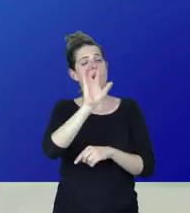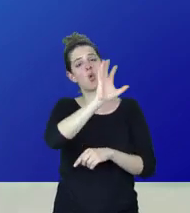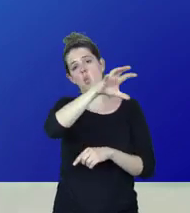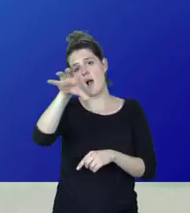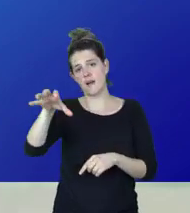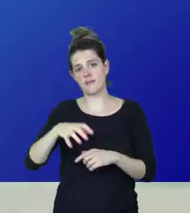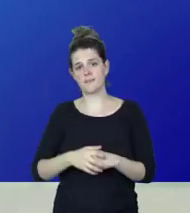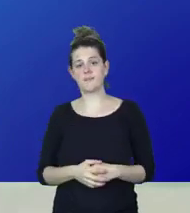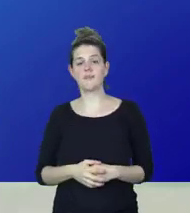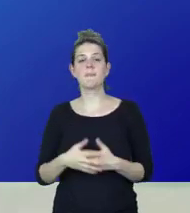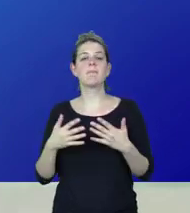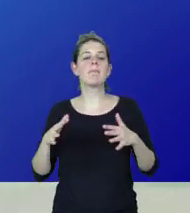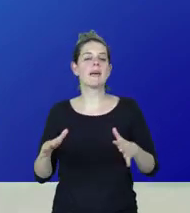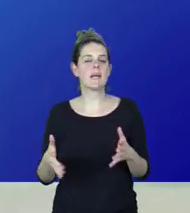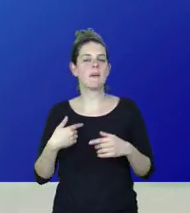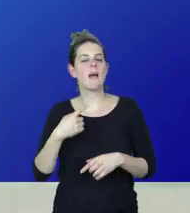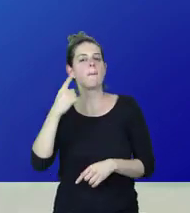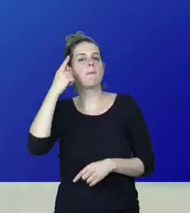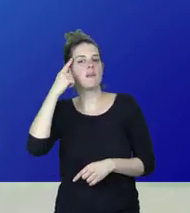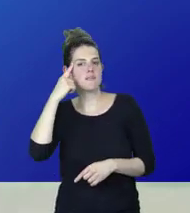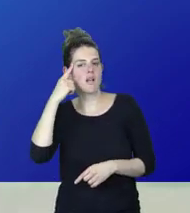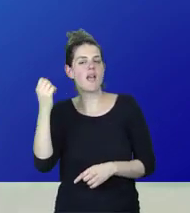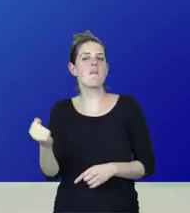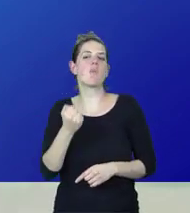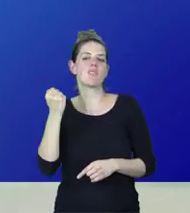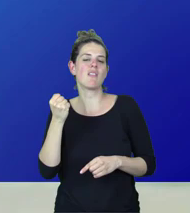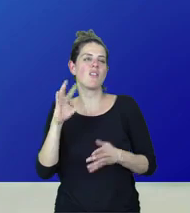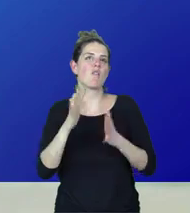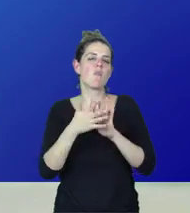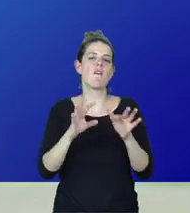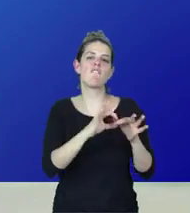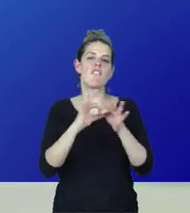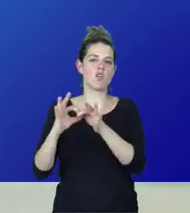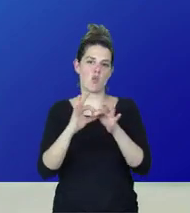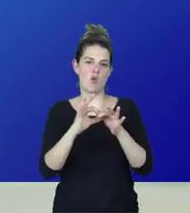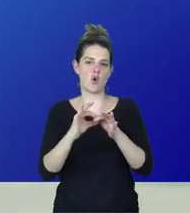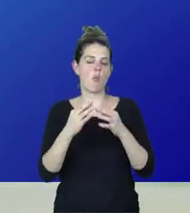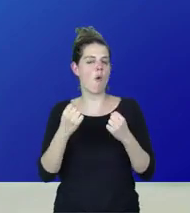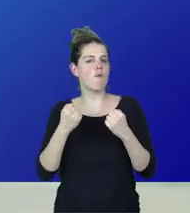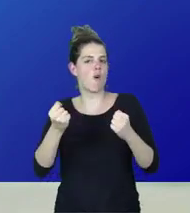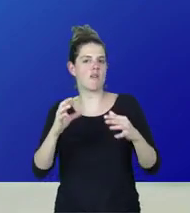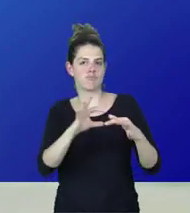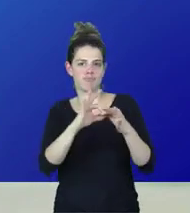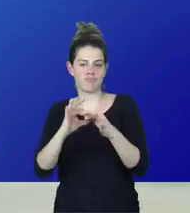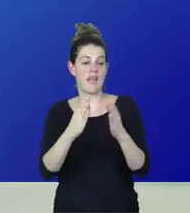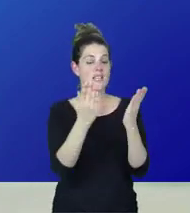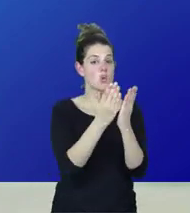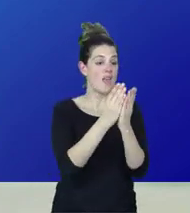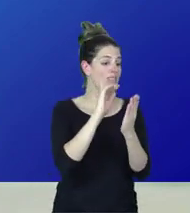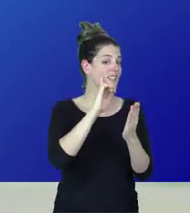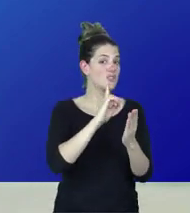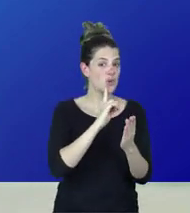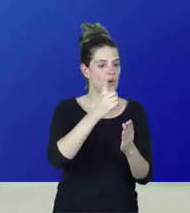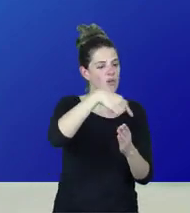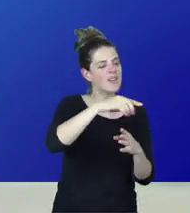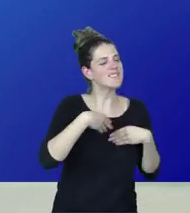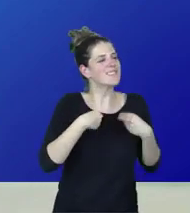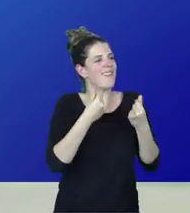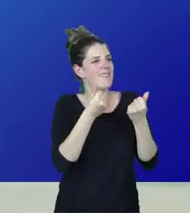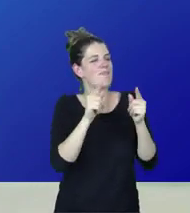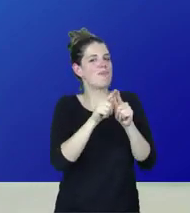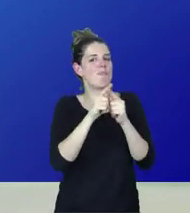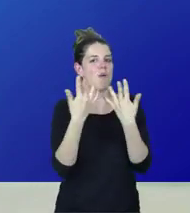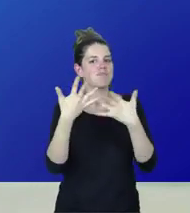podamos estar pensando en esto, ¿no? En la importancia del vínculo, de afianzar ese vínculo, de que los estudiantes sordos se vean parte